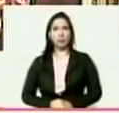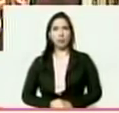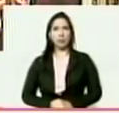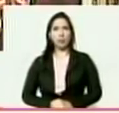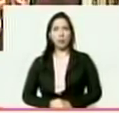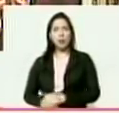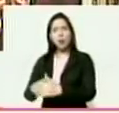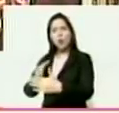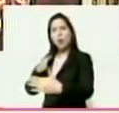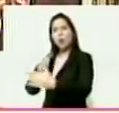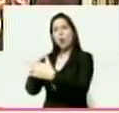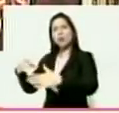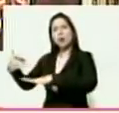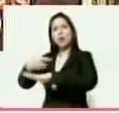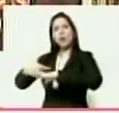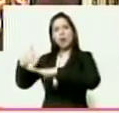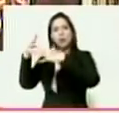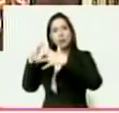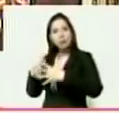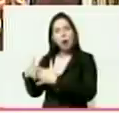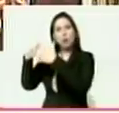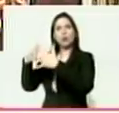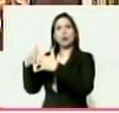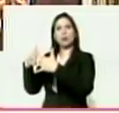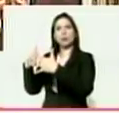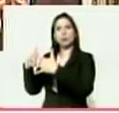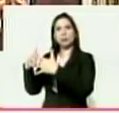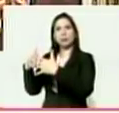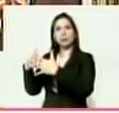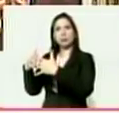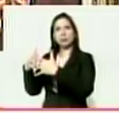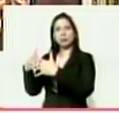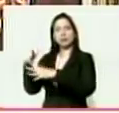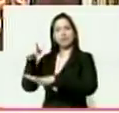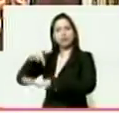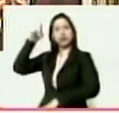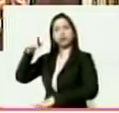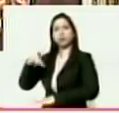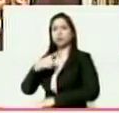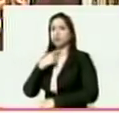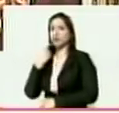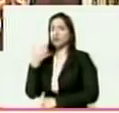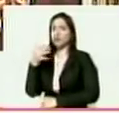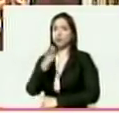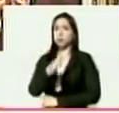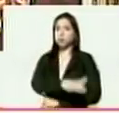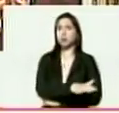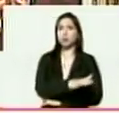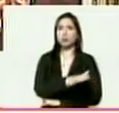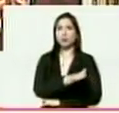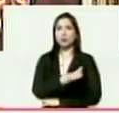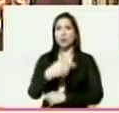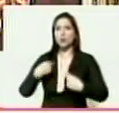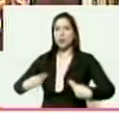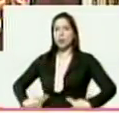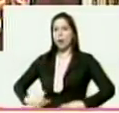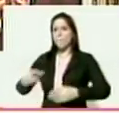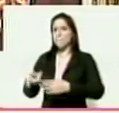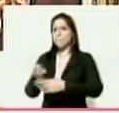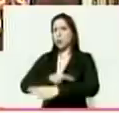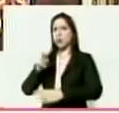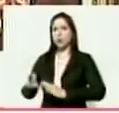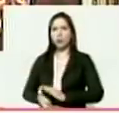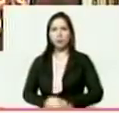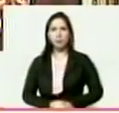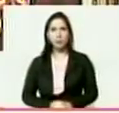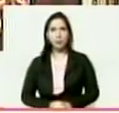contra el gobierno de los Estados Unidos por graves crímenes de lesa humanidad